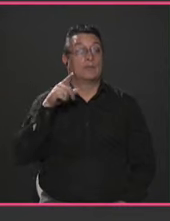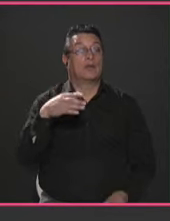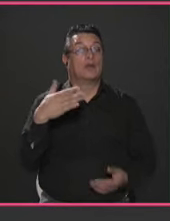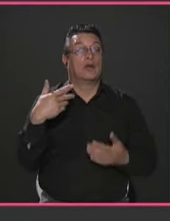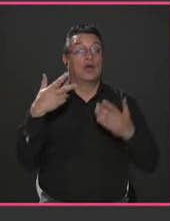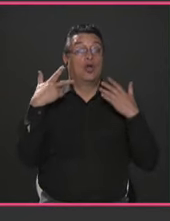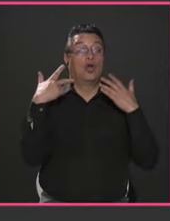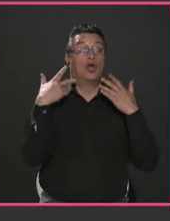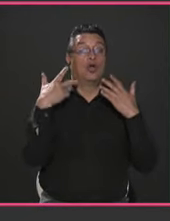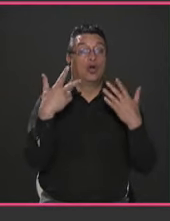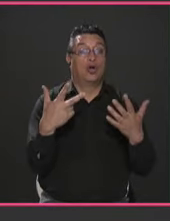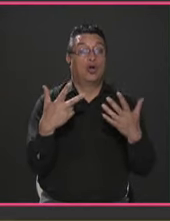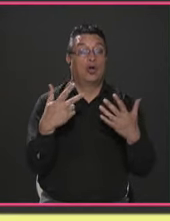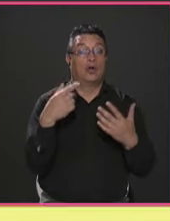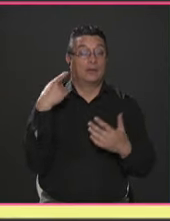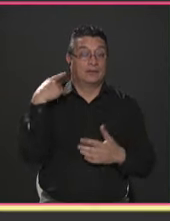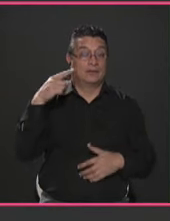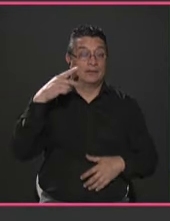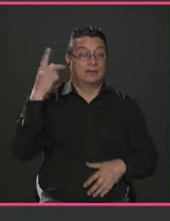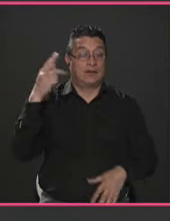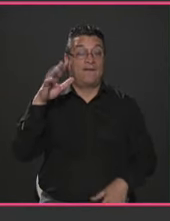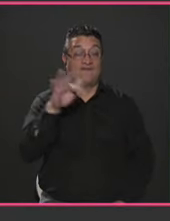oeste de